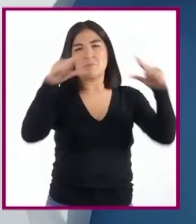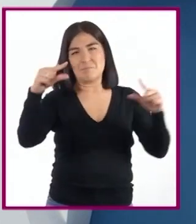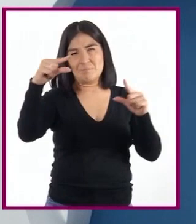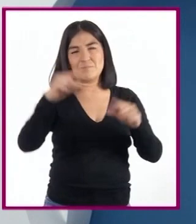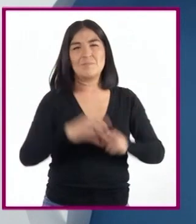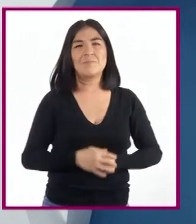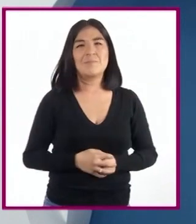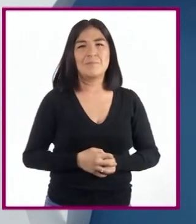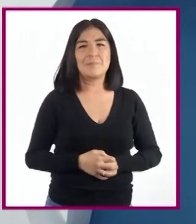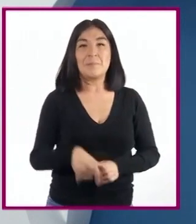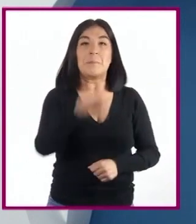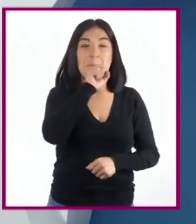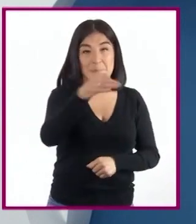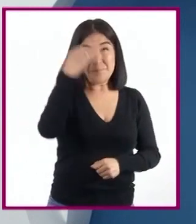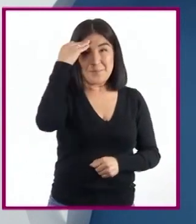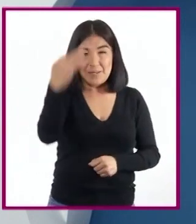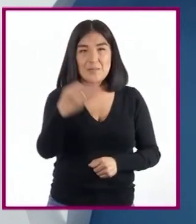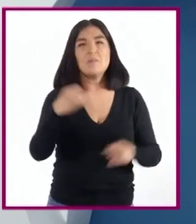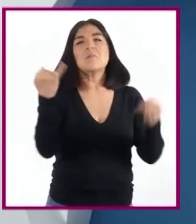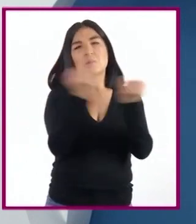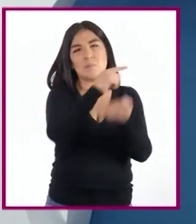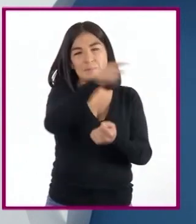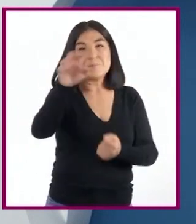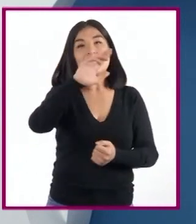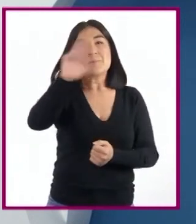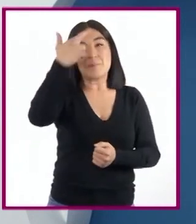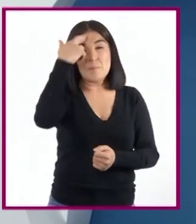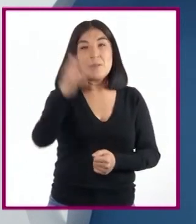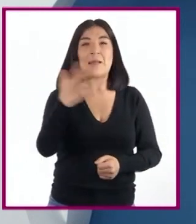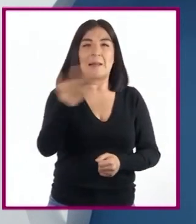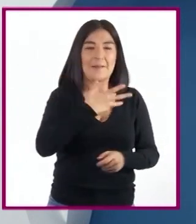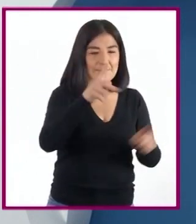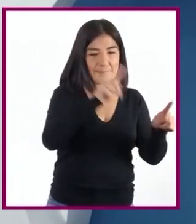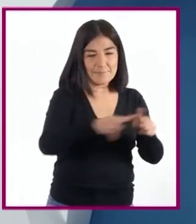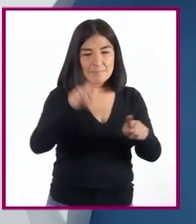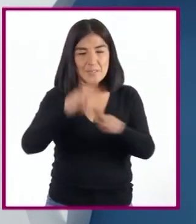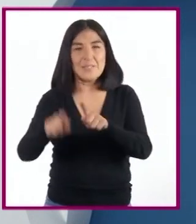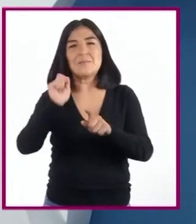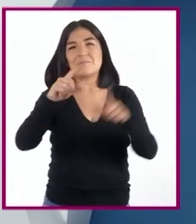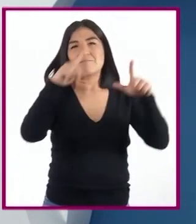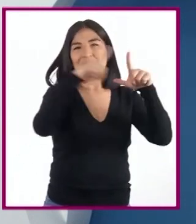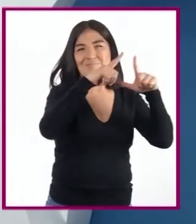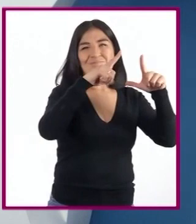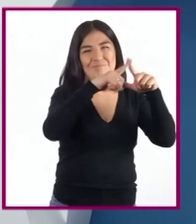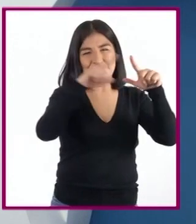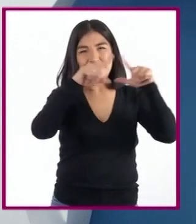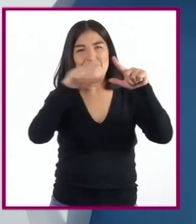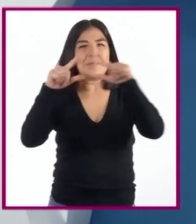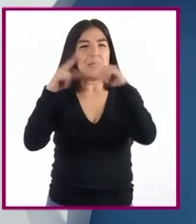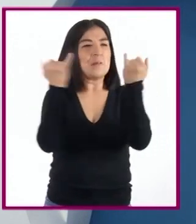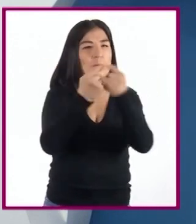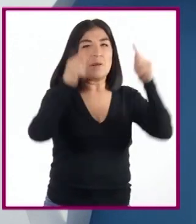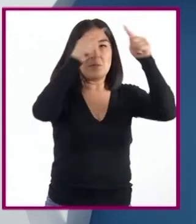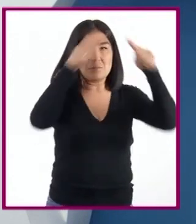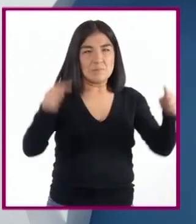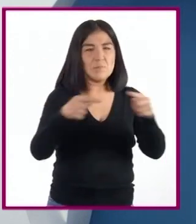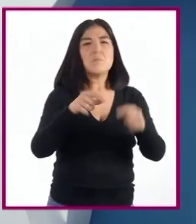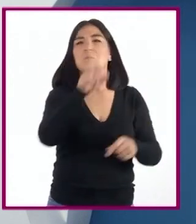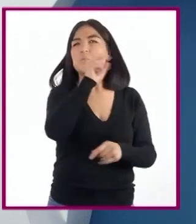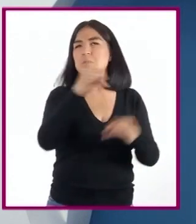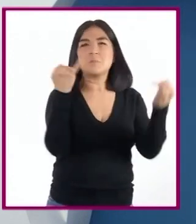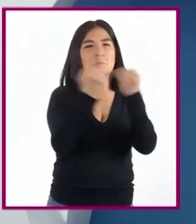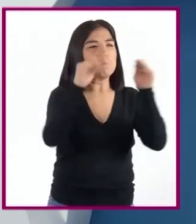romboides. Al mismo tiempo, recuerden que aunque existan distintos paralelogramos, conservan las mismas